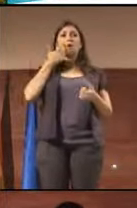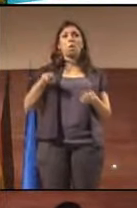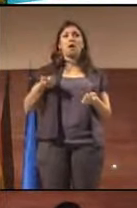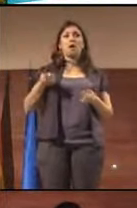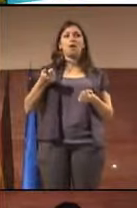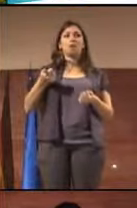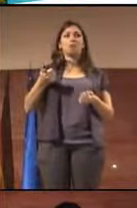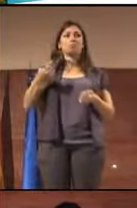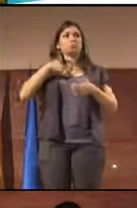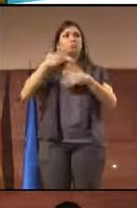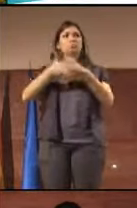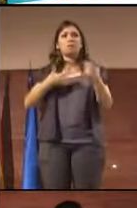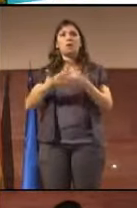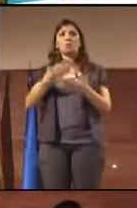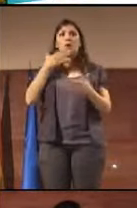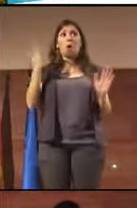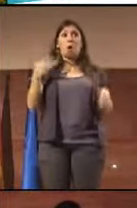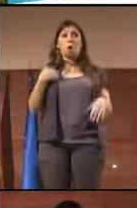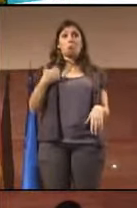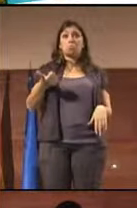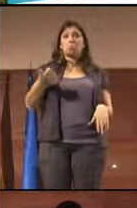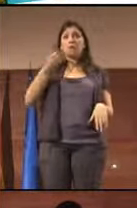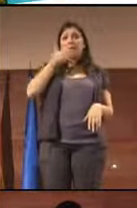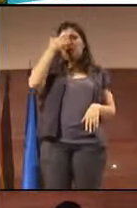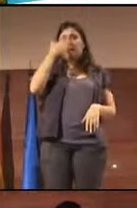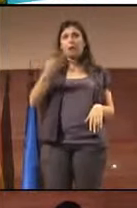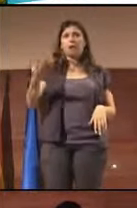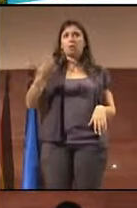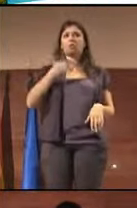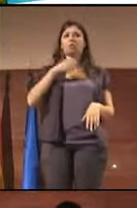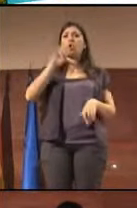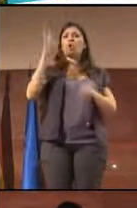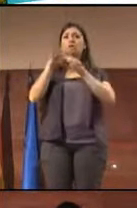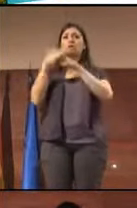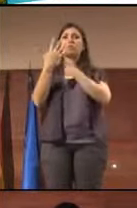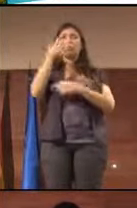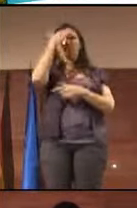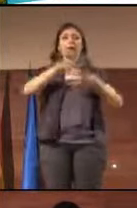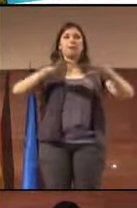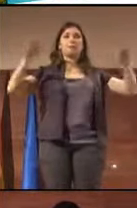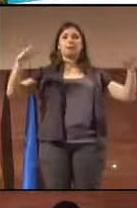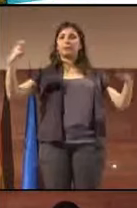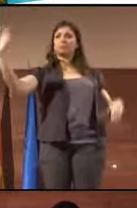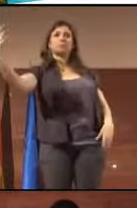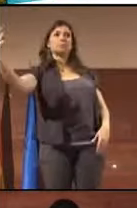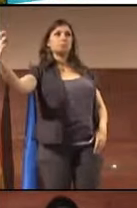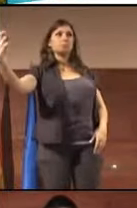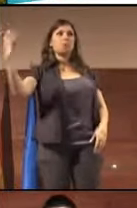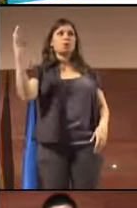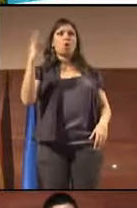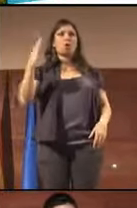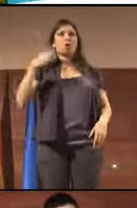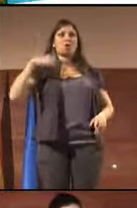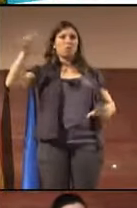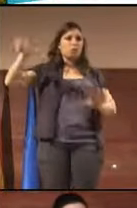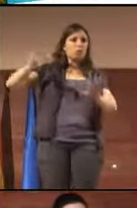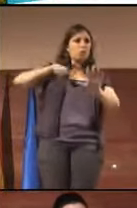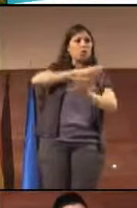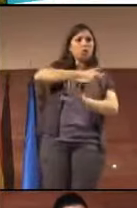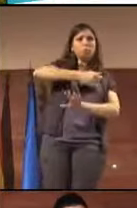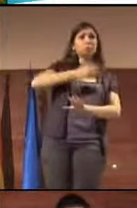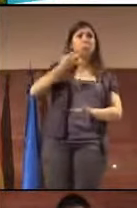o sea, no tiene por qué ser ahí, porque claro, puede ser que a lo mejor te encuentres en otra situación de la mesa o en otro lugar de la mesa, pues bueno,